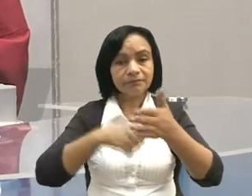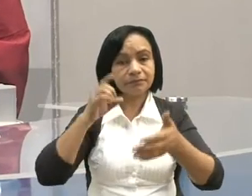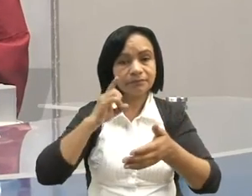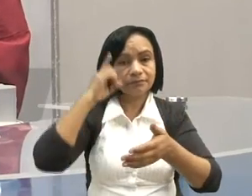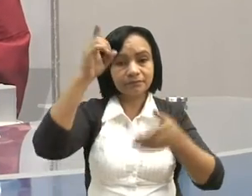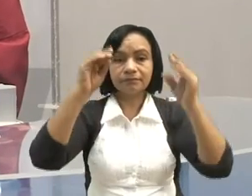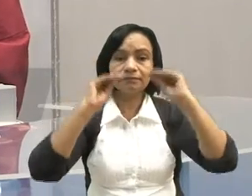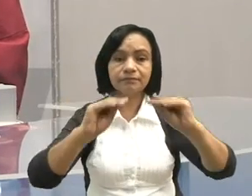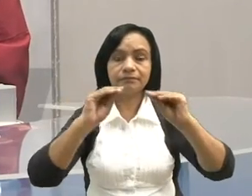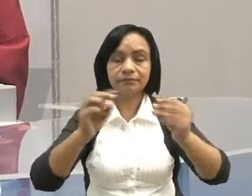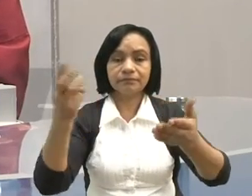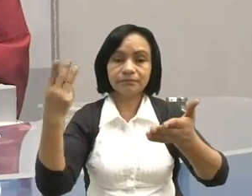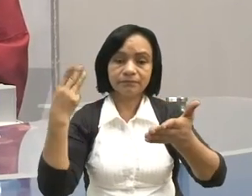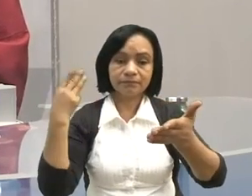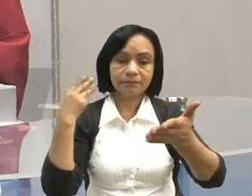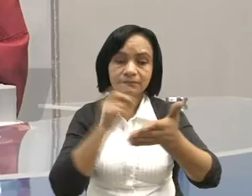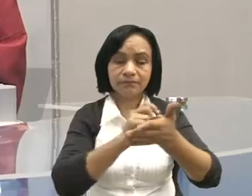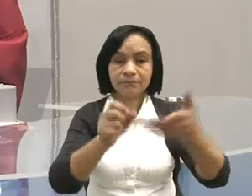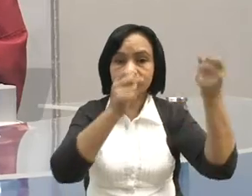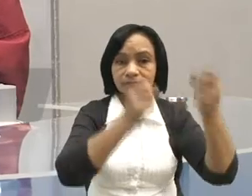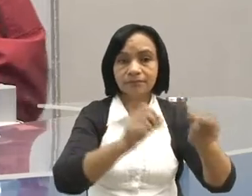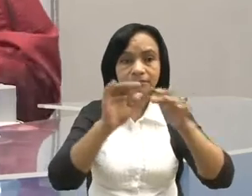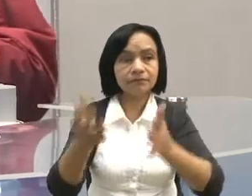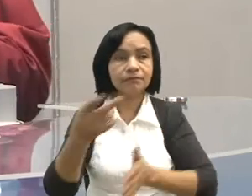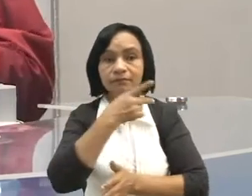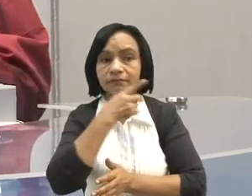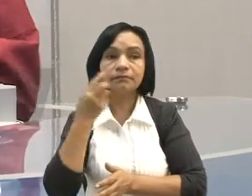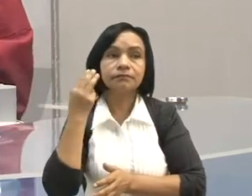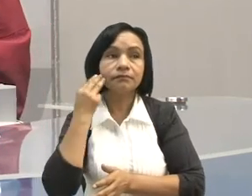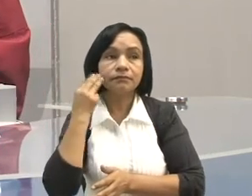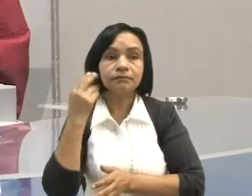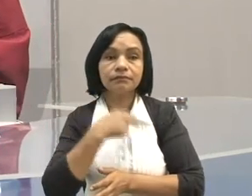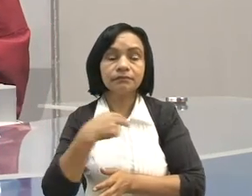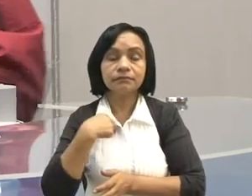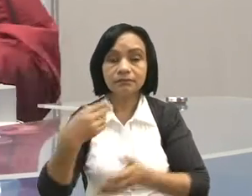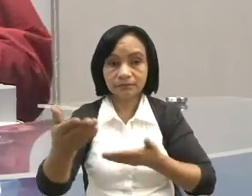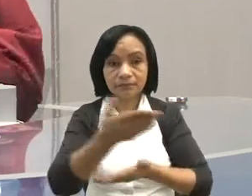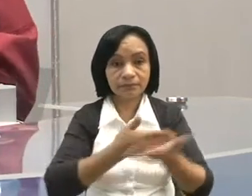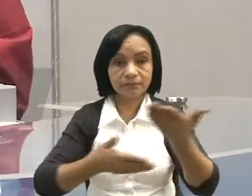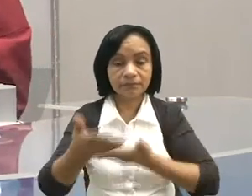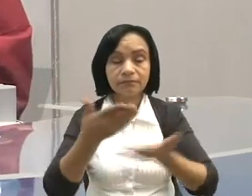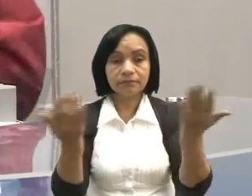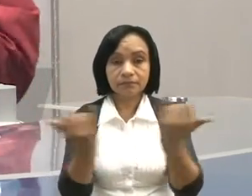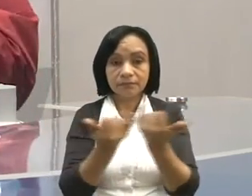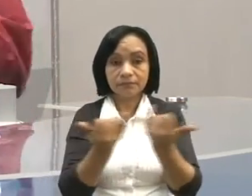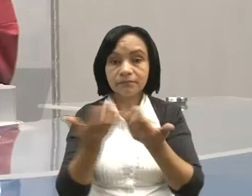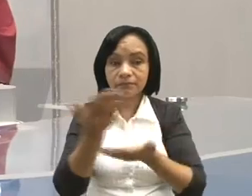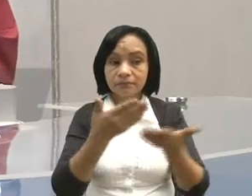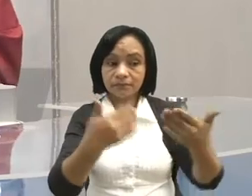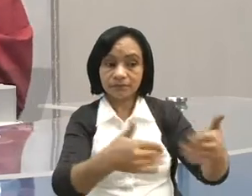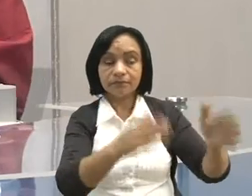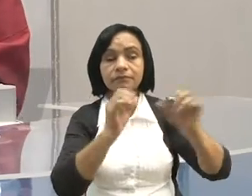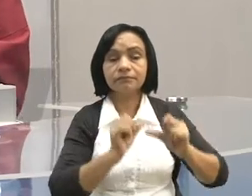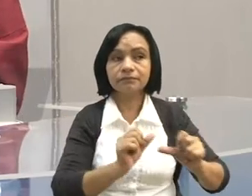educativo, y ahí los maestros y las maestras han estado firmes con los padres y madres de familia, que han tenido la confianza, que siguen teniendo la confianza y que van a